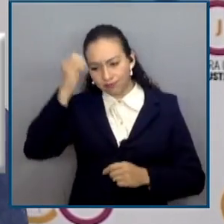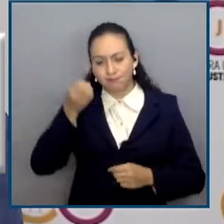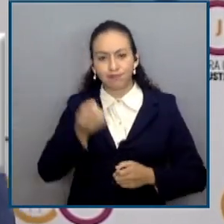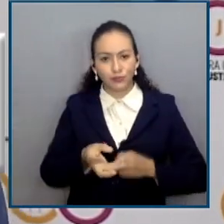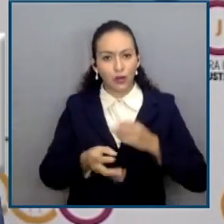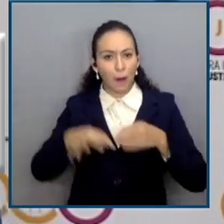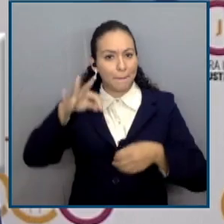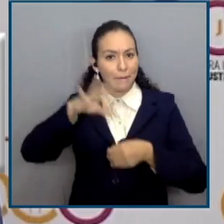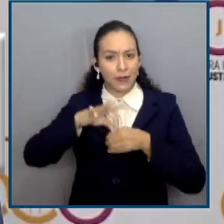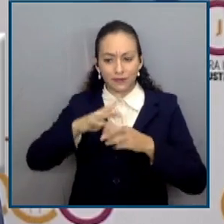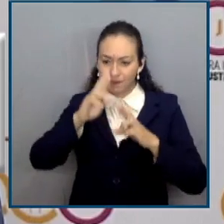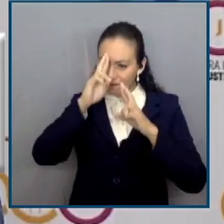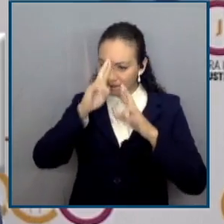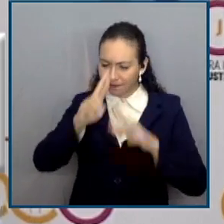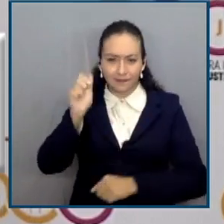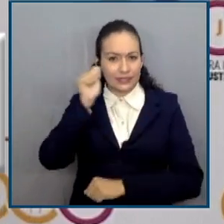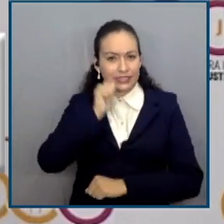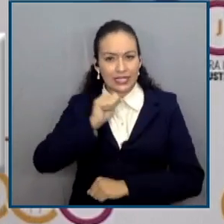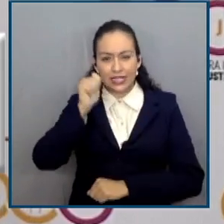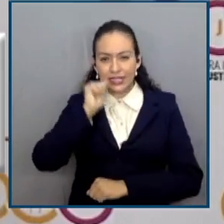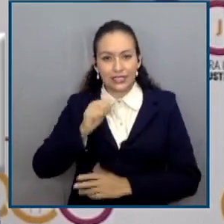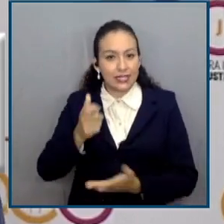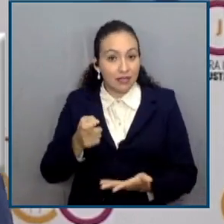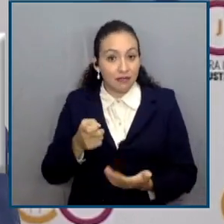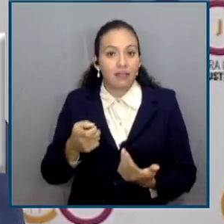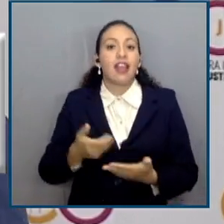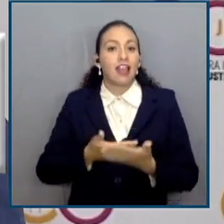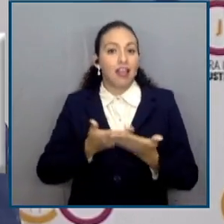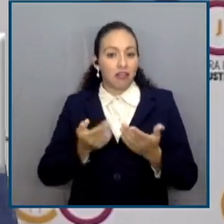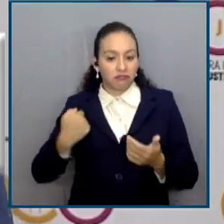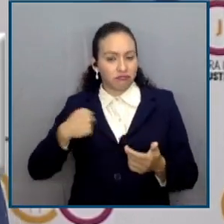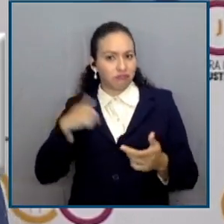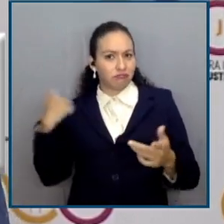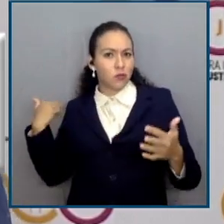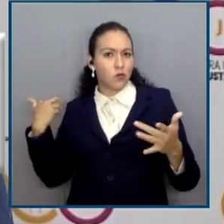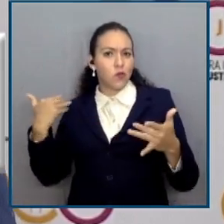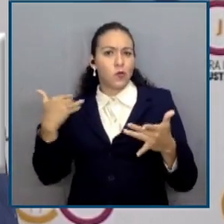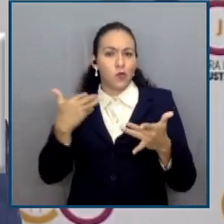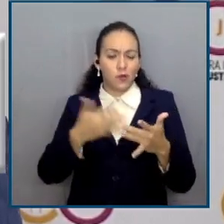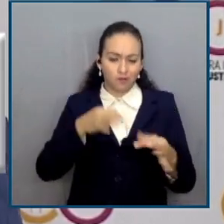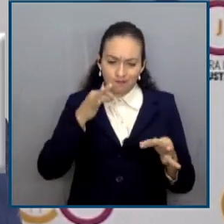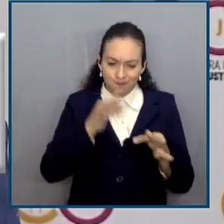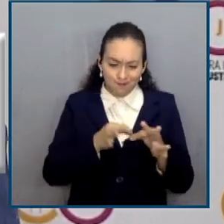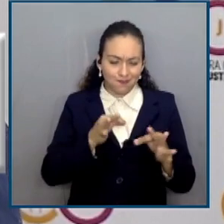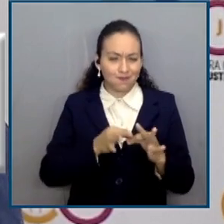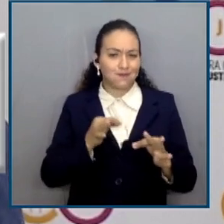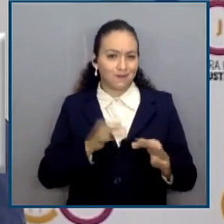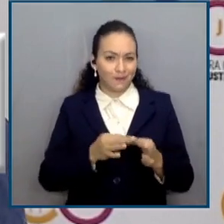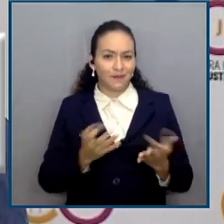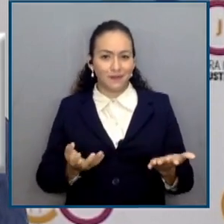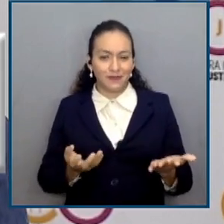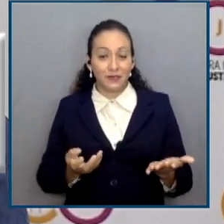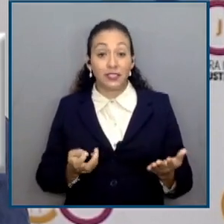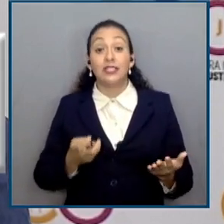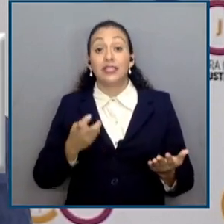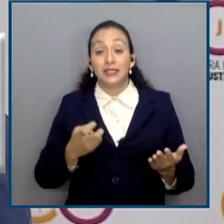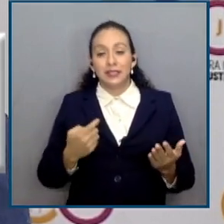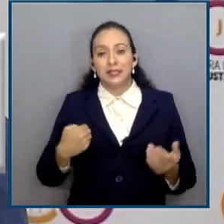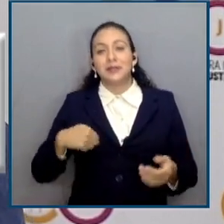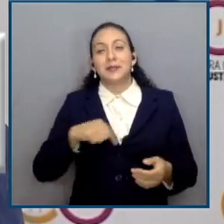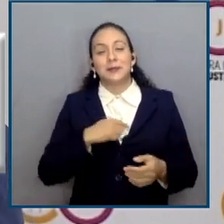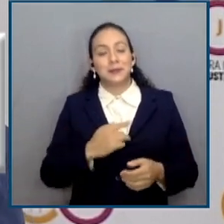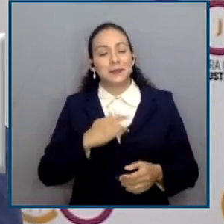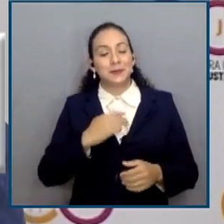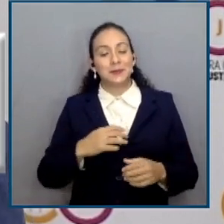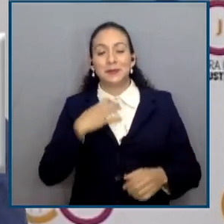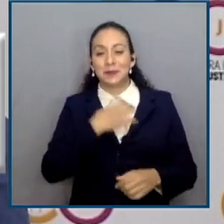ciudadanía y pues eso siempre es digno de celebrarse y que nos genere la certeza de que la sociedad